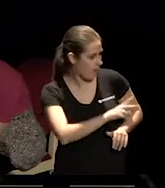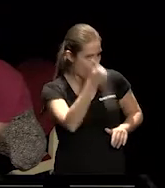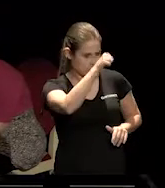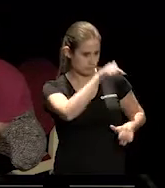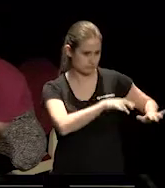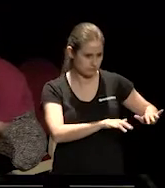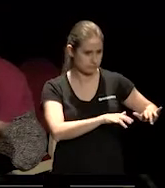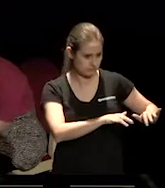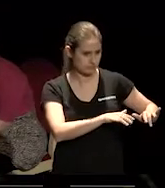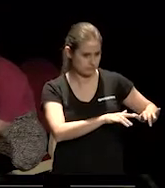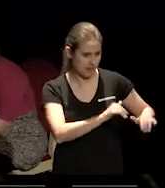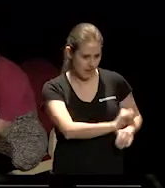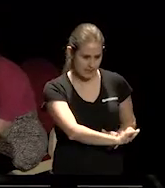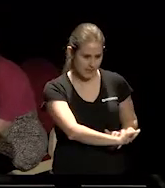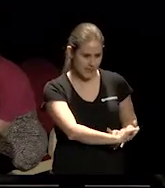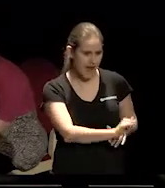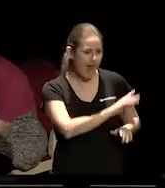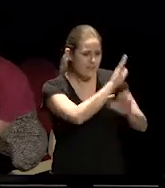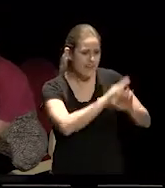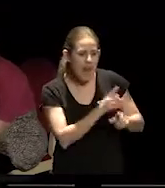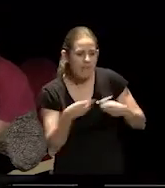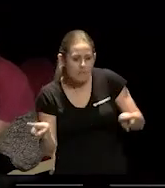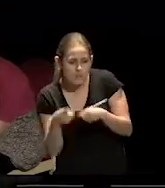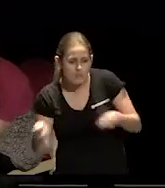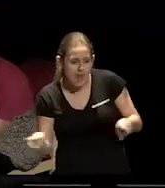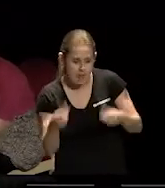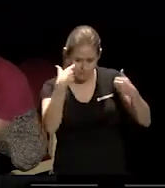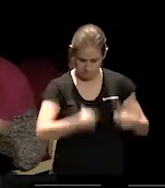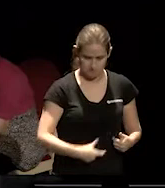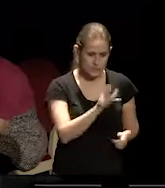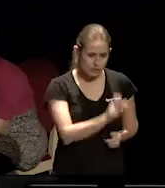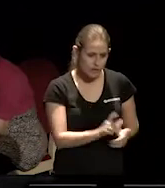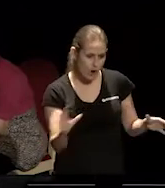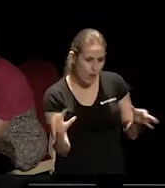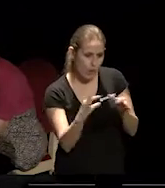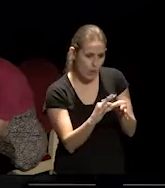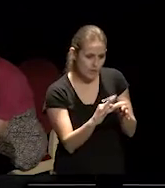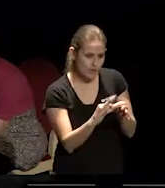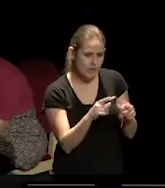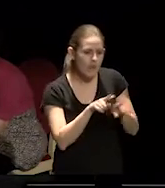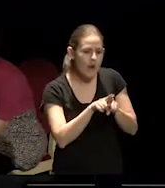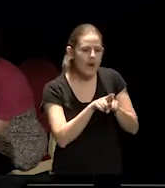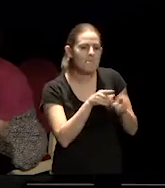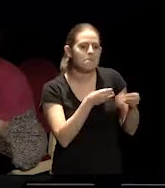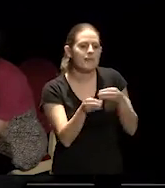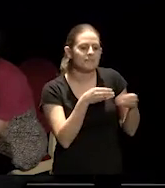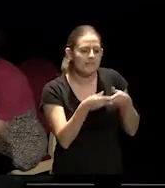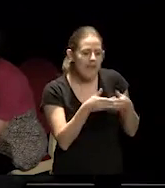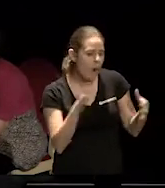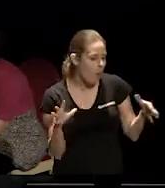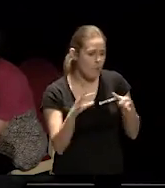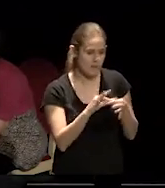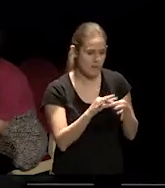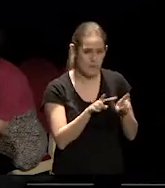en de alguna forma imbuidos por esa materia, ¿no? Y esto pasa mucho con los sintes y con la